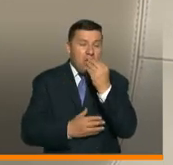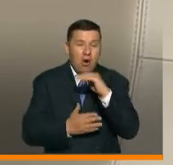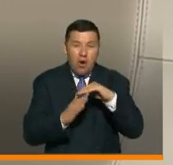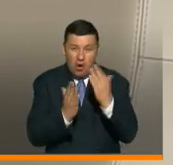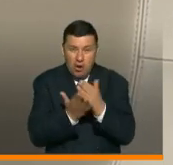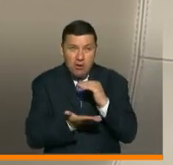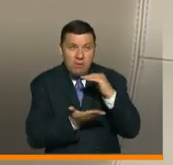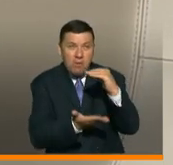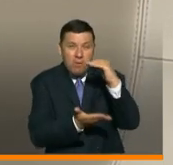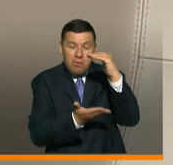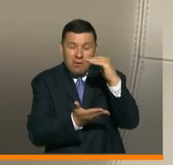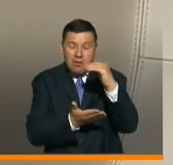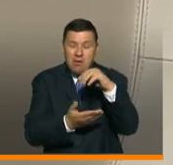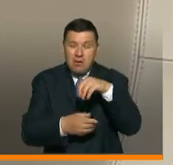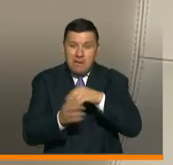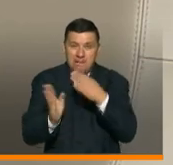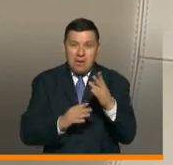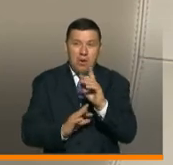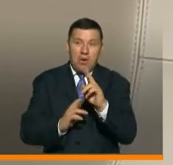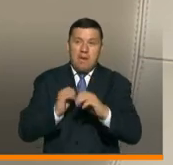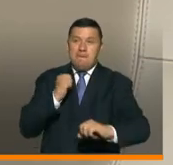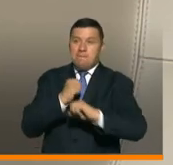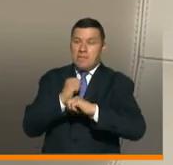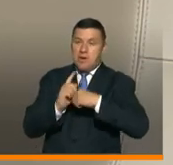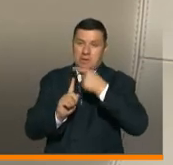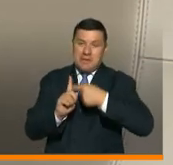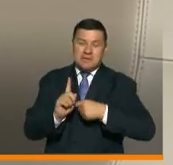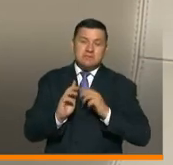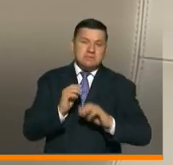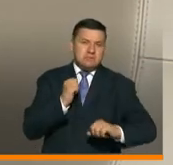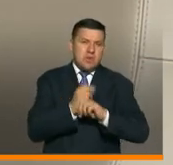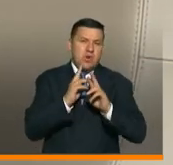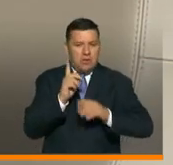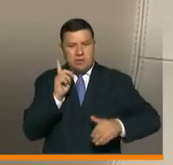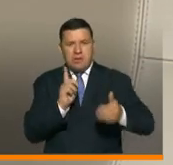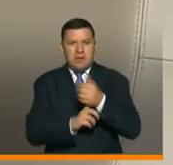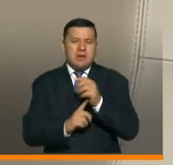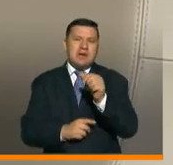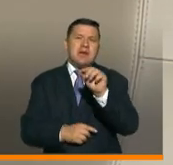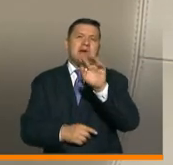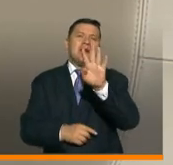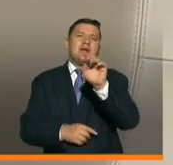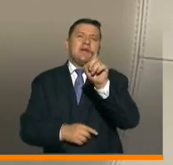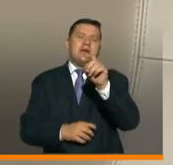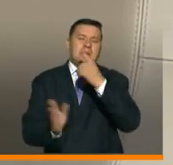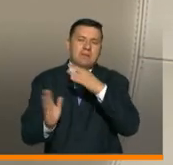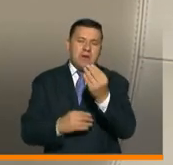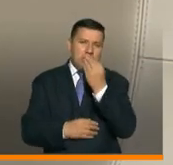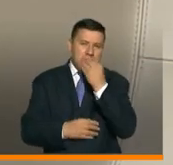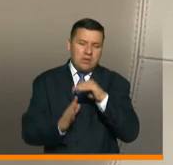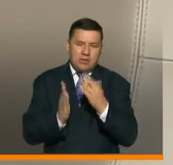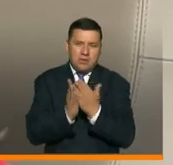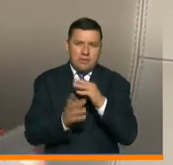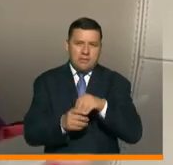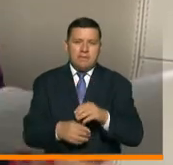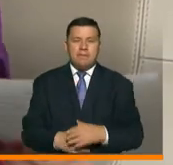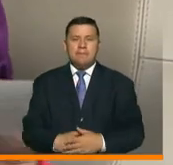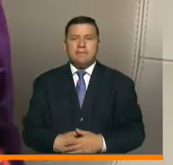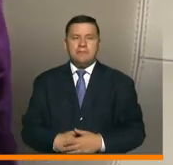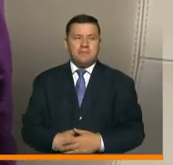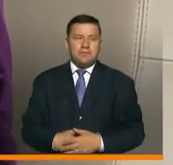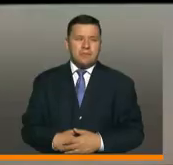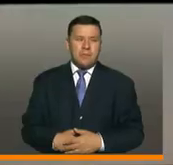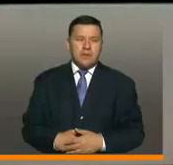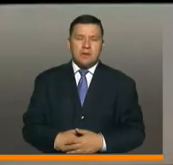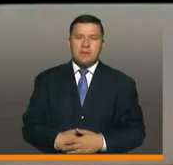y esperamos, presidente, que en este mes y con el apoyo de los organismos de control logremos que las 96 estén con el plan de alimentación escolar.